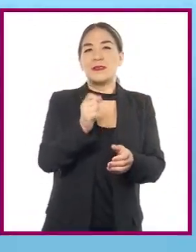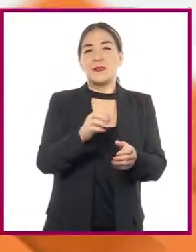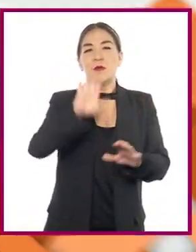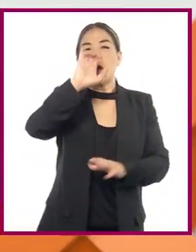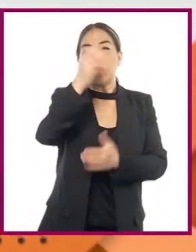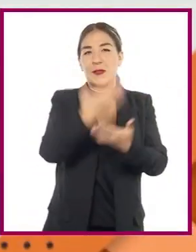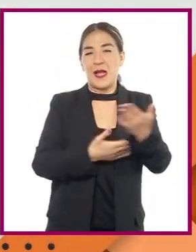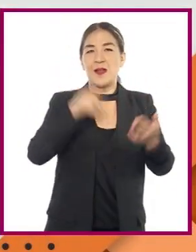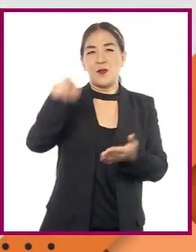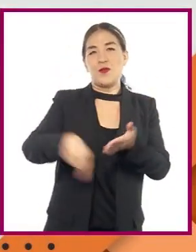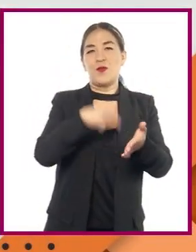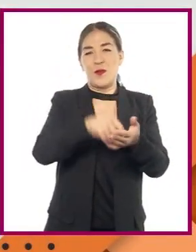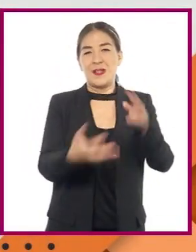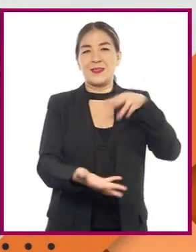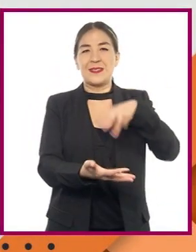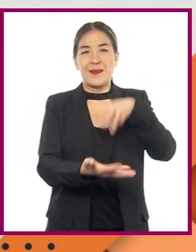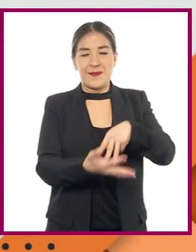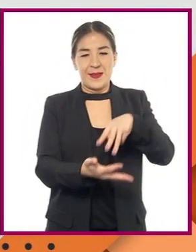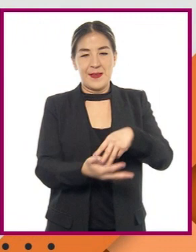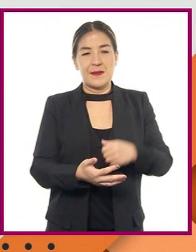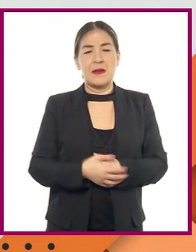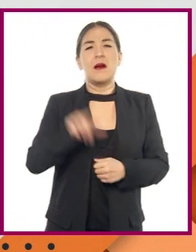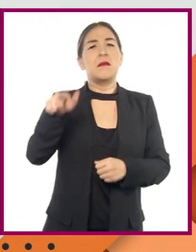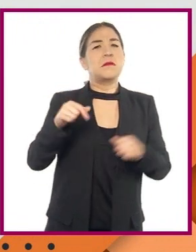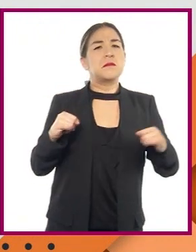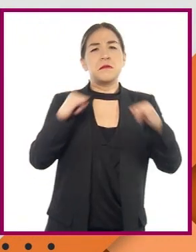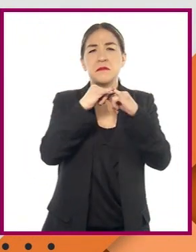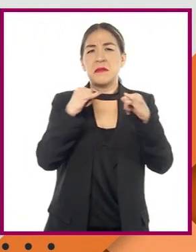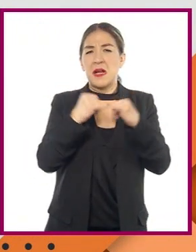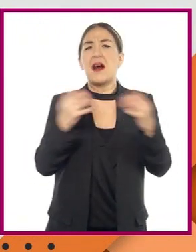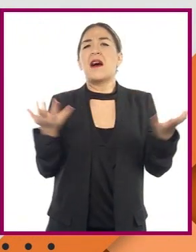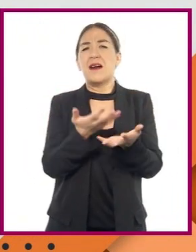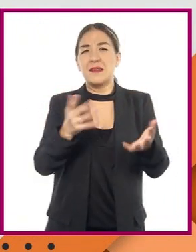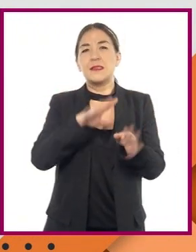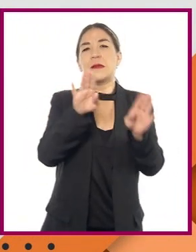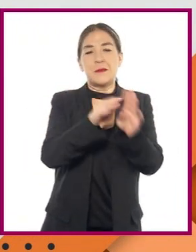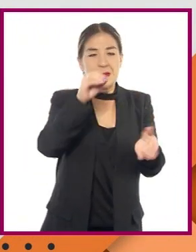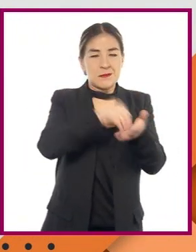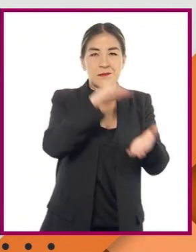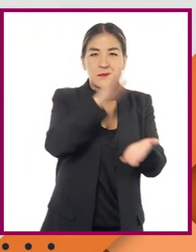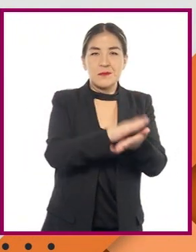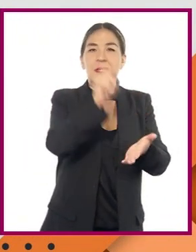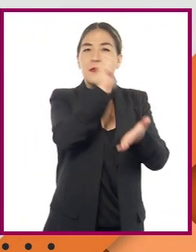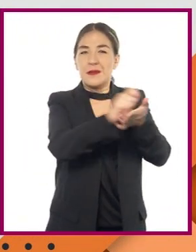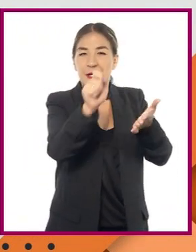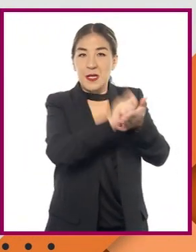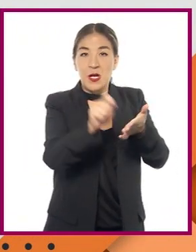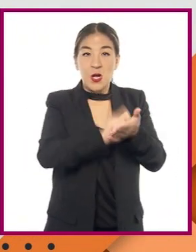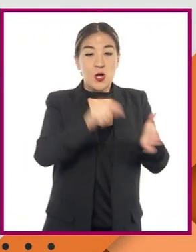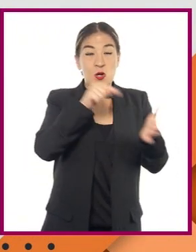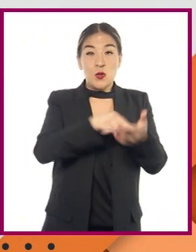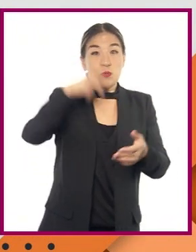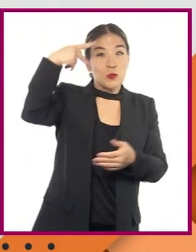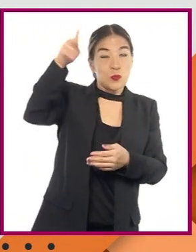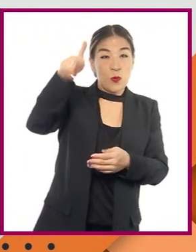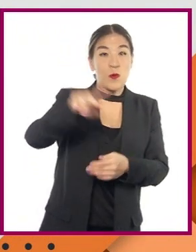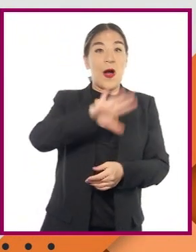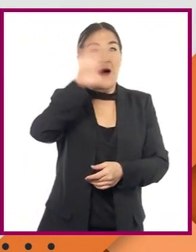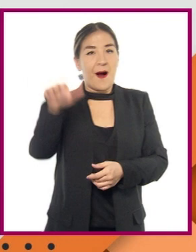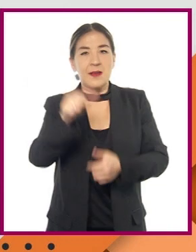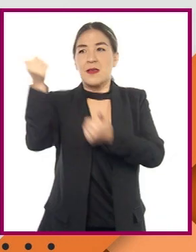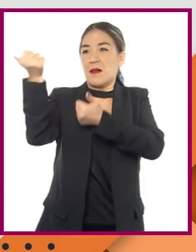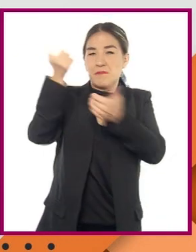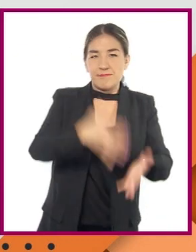Sevilla. Esta institución realizaba el registro de los productos de origen asiático y americano